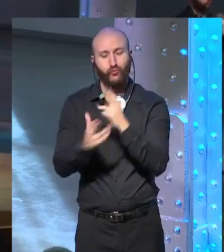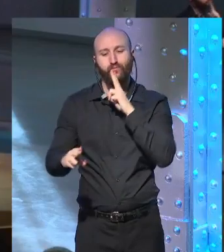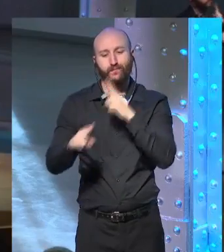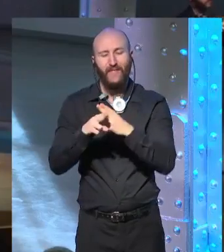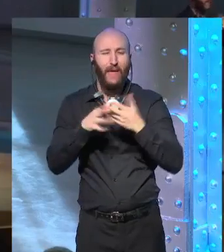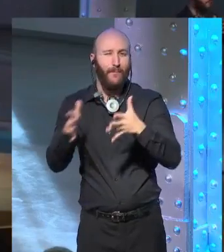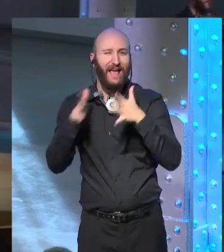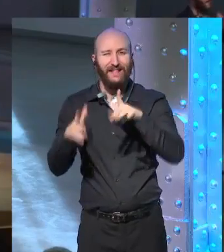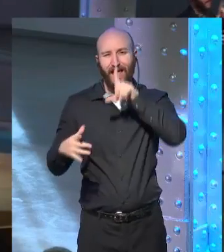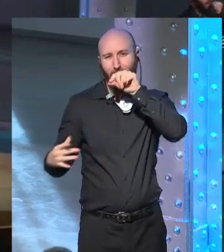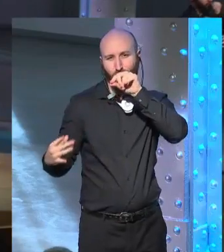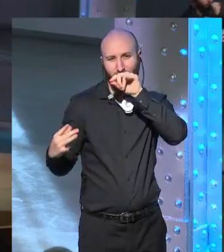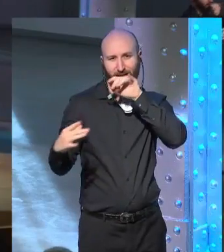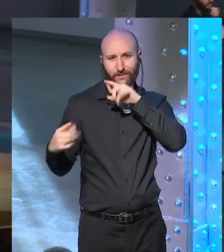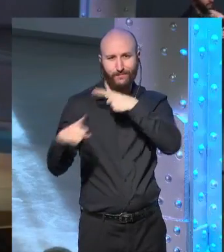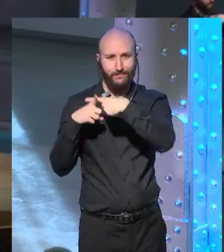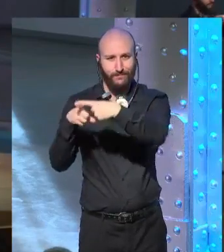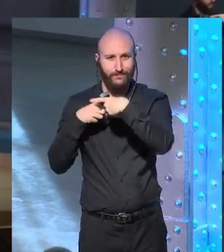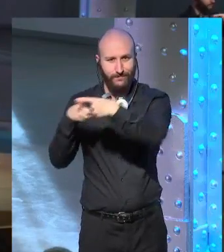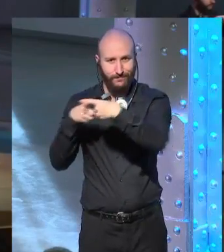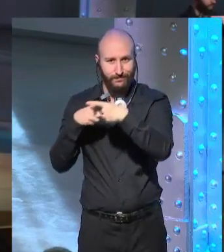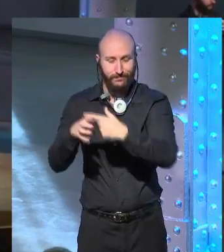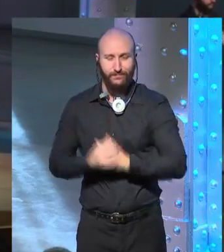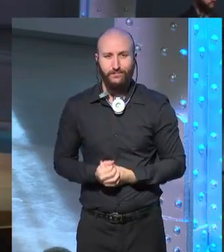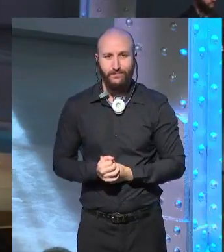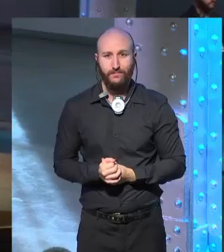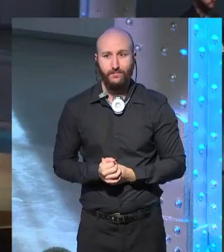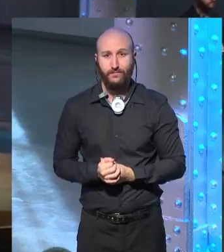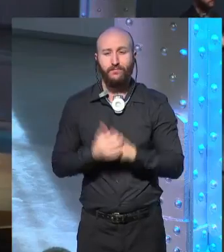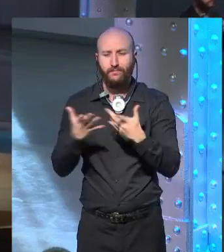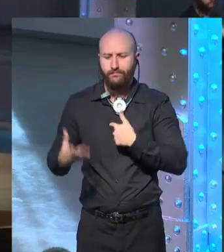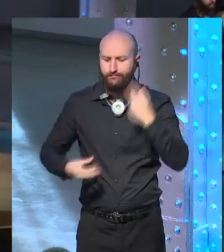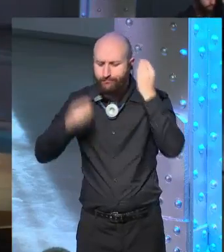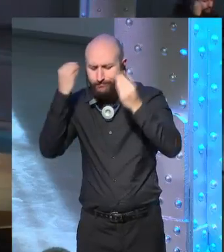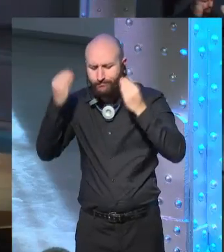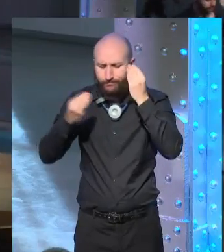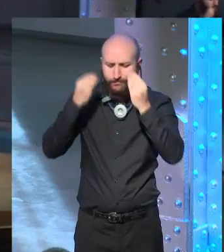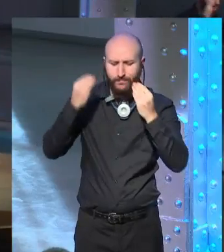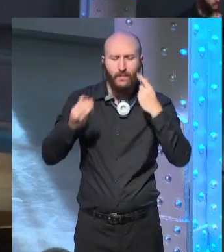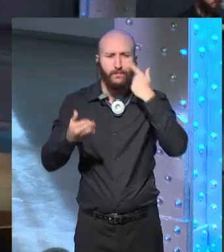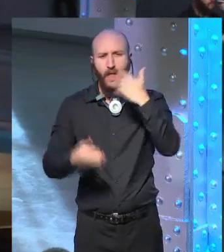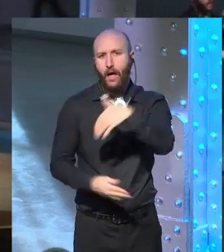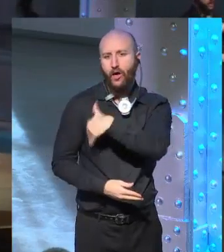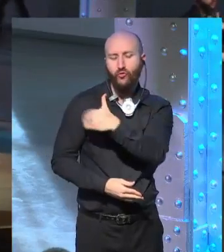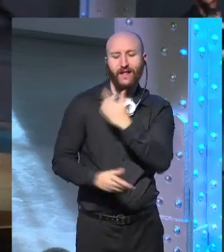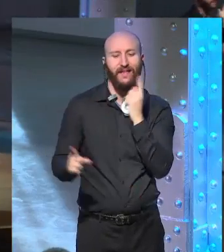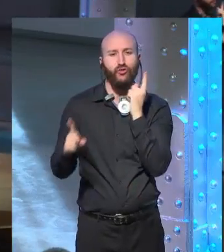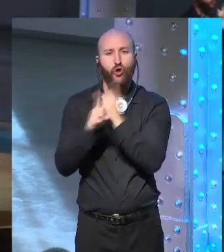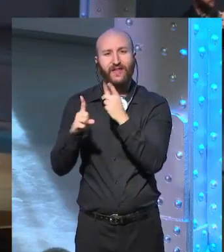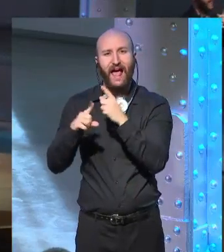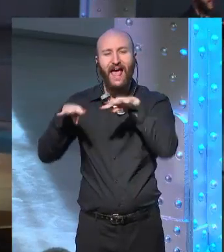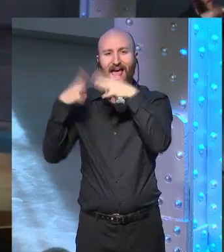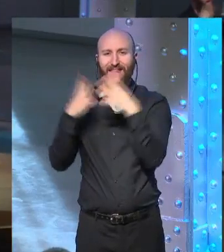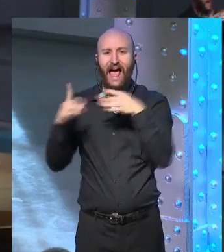encanta tuitearte. Y lo que yo pensaba era que teníamos que buscar una solución de los estudiantes contra el